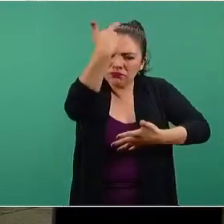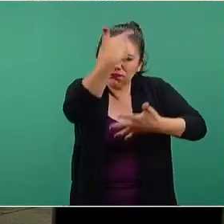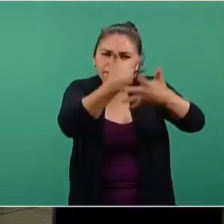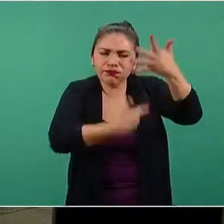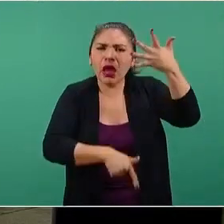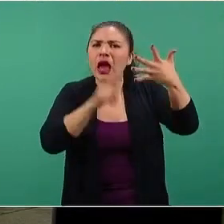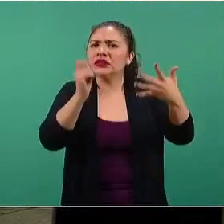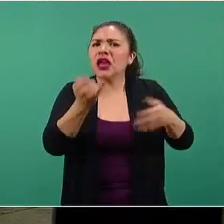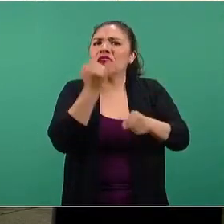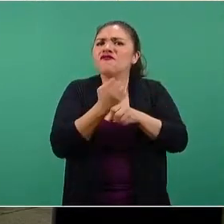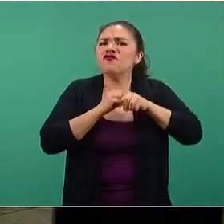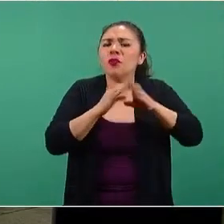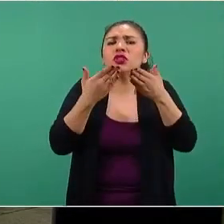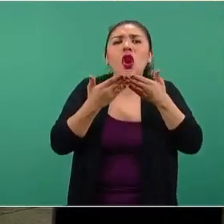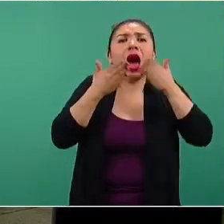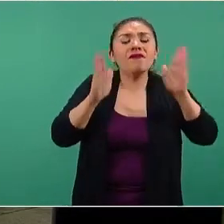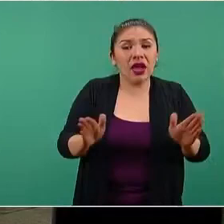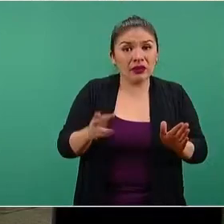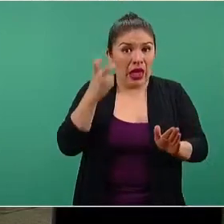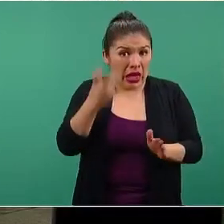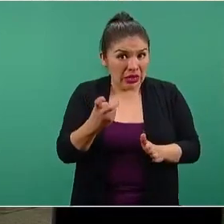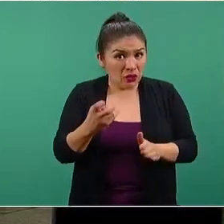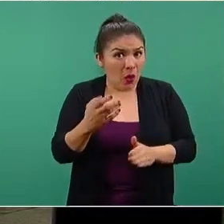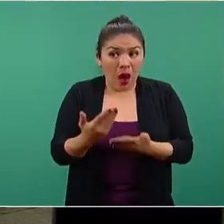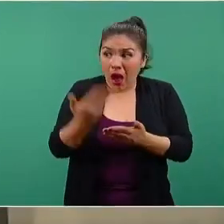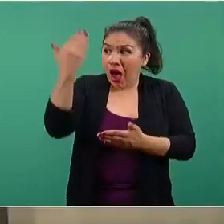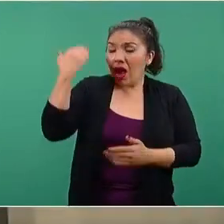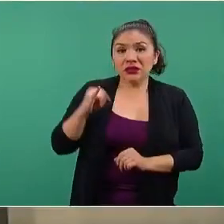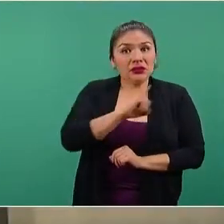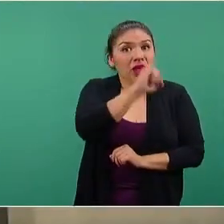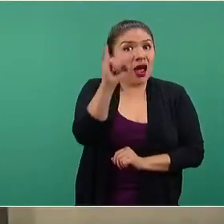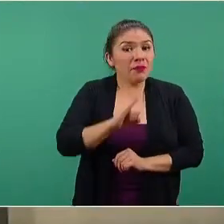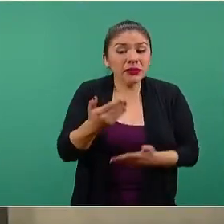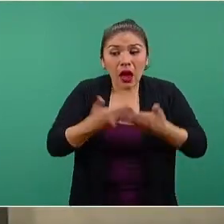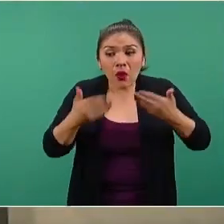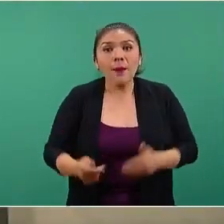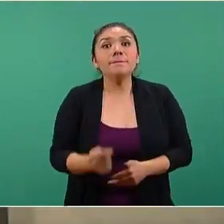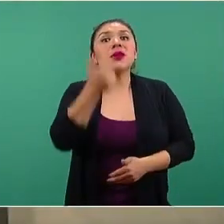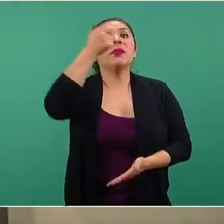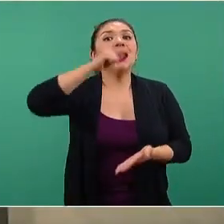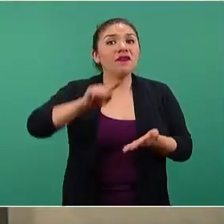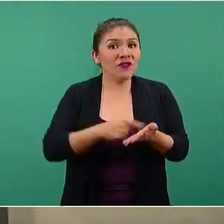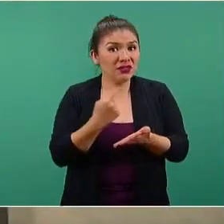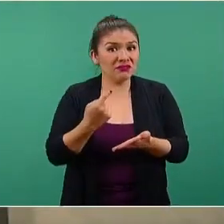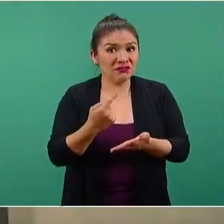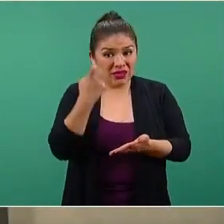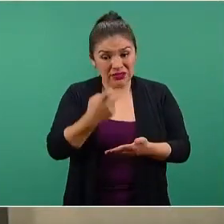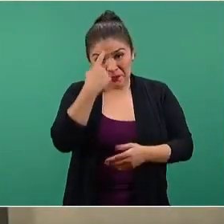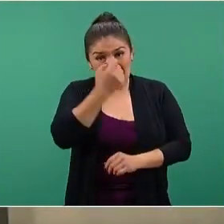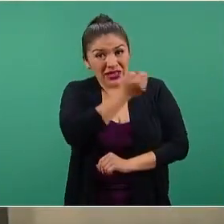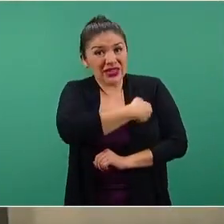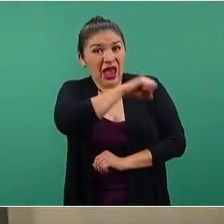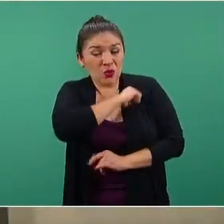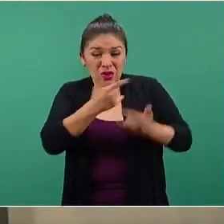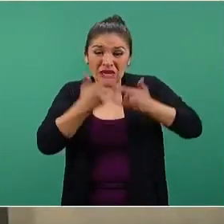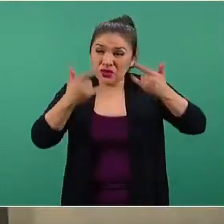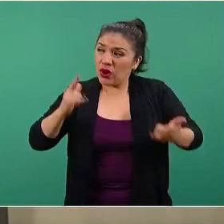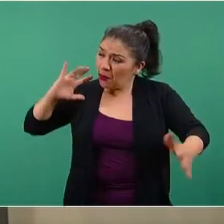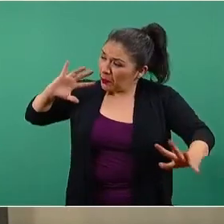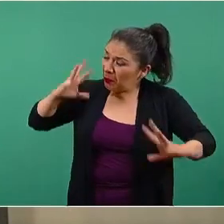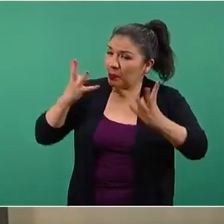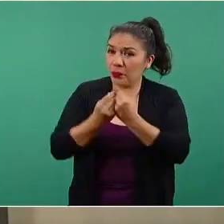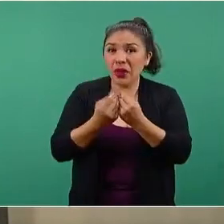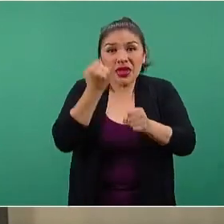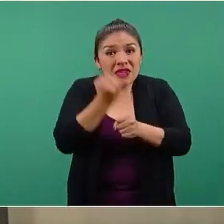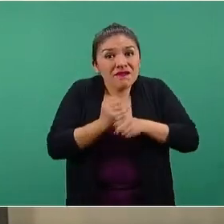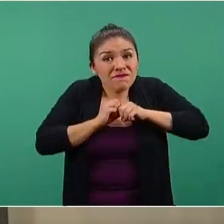datos abiertos. Esto es histórico, esto no había ocurrido nunca en la historia de la salud pública de México, que la